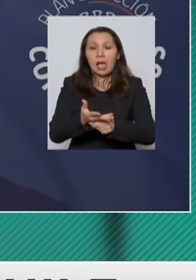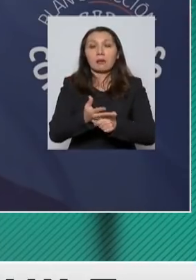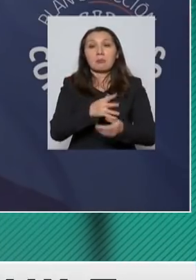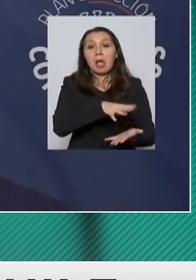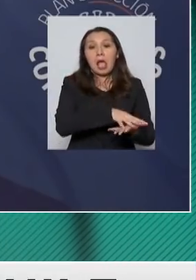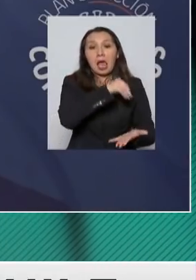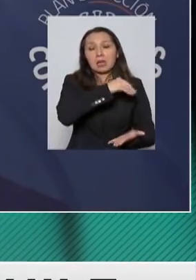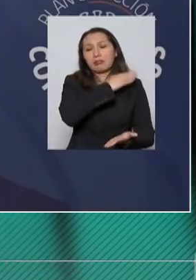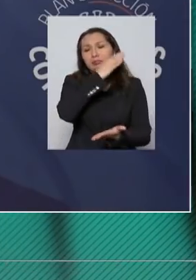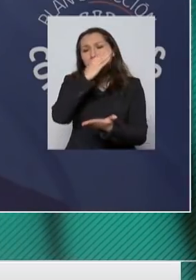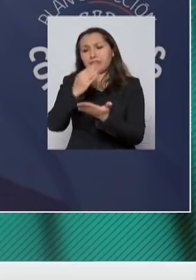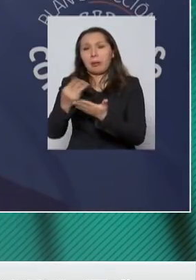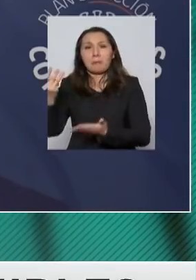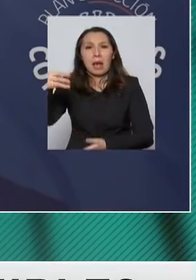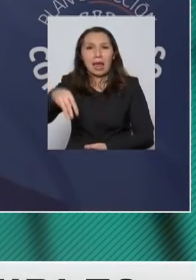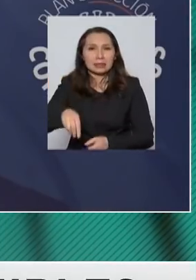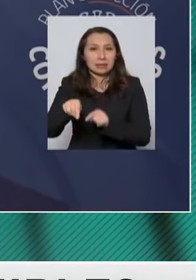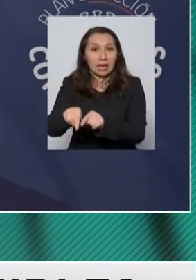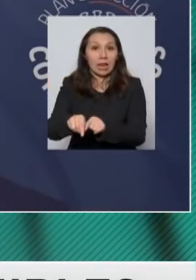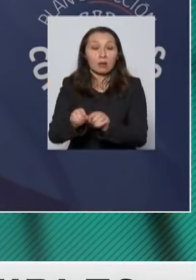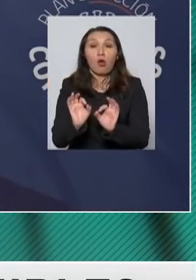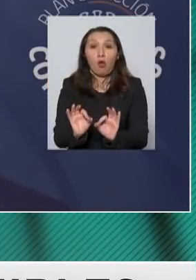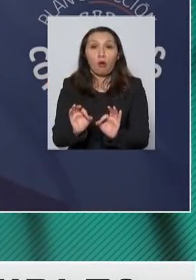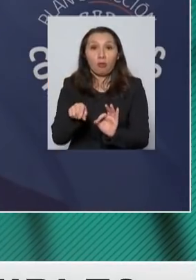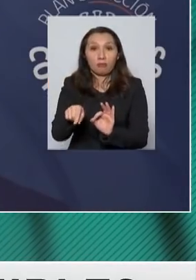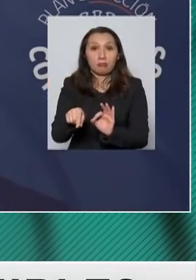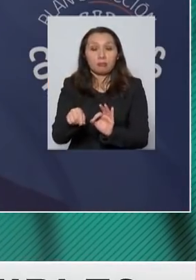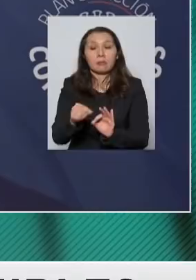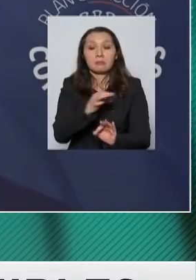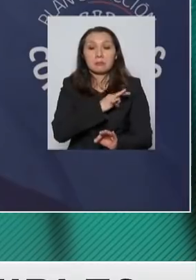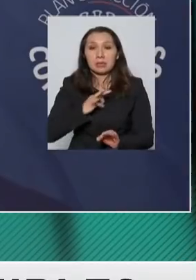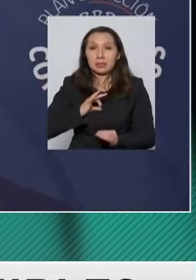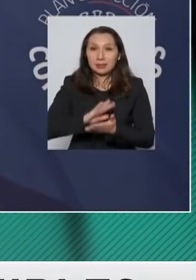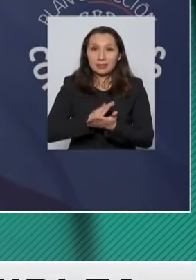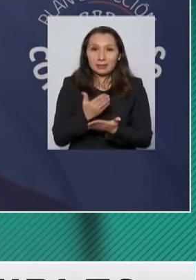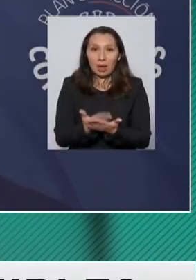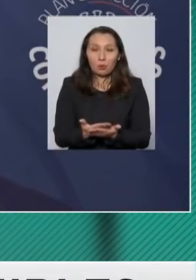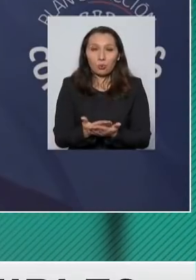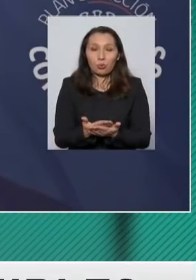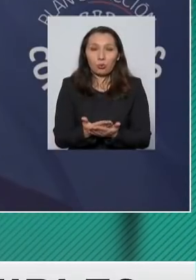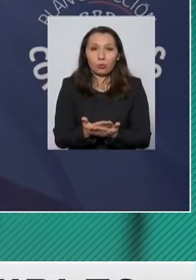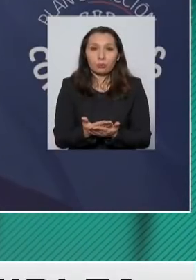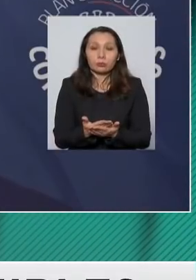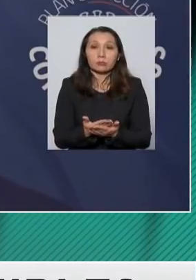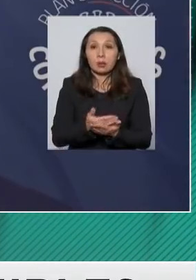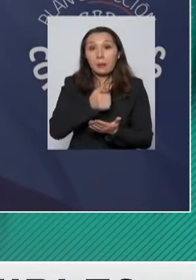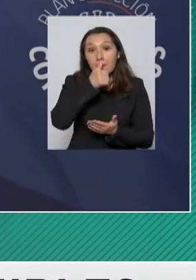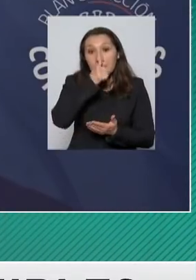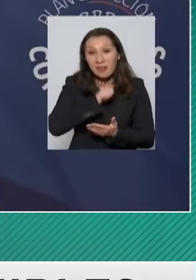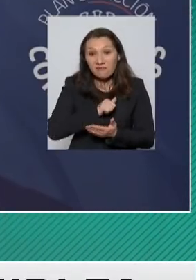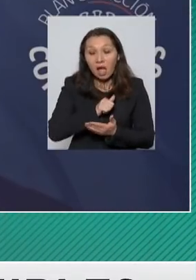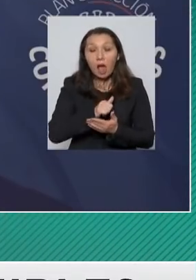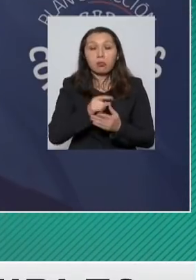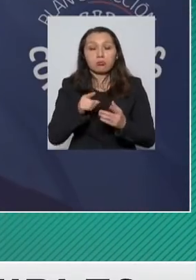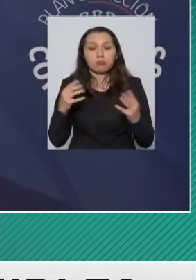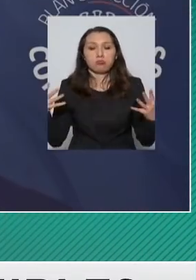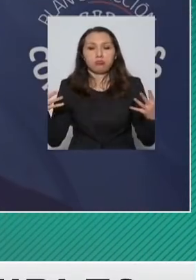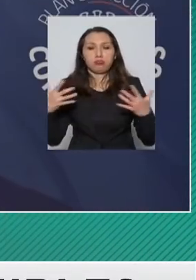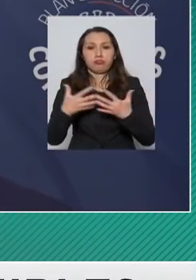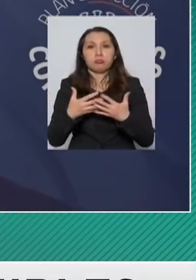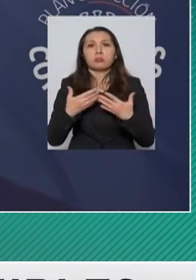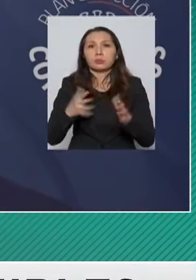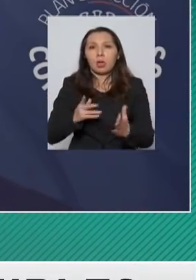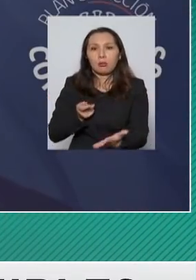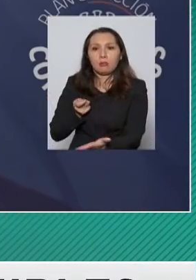Arica a Magallanes. Y obviamente el Ministerio de Salud, privados, han realizado